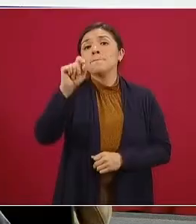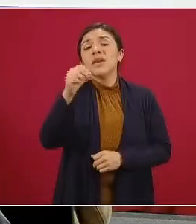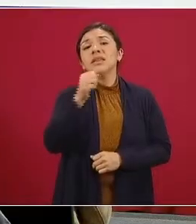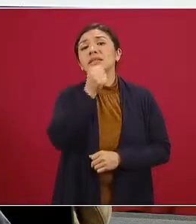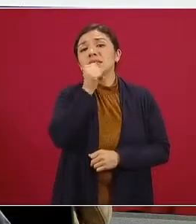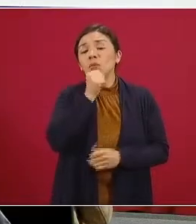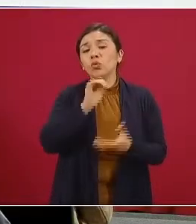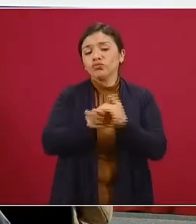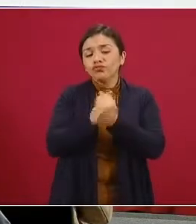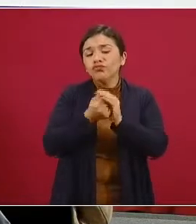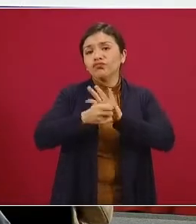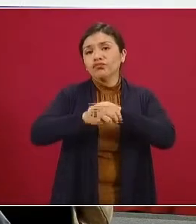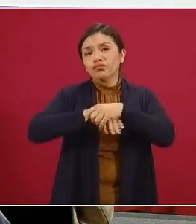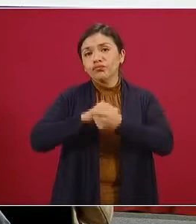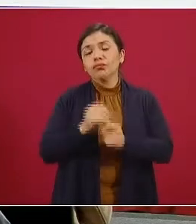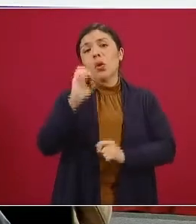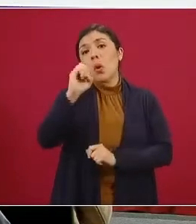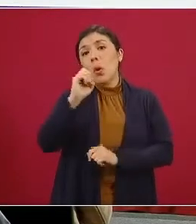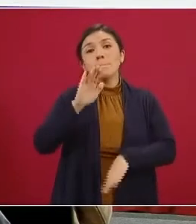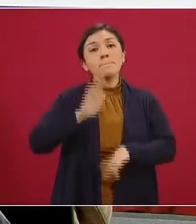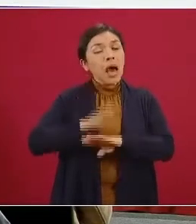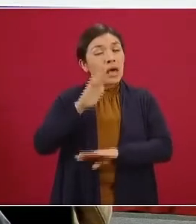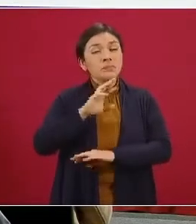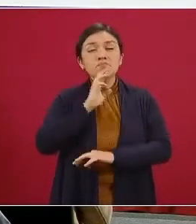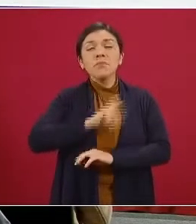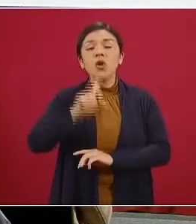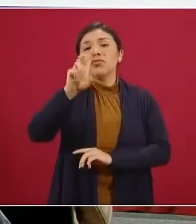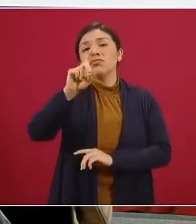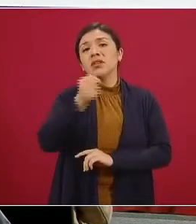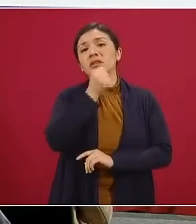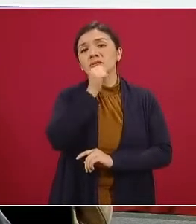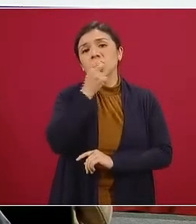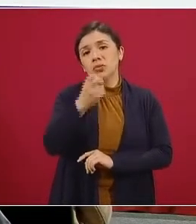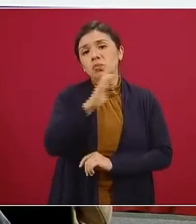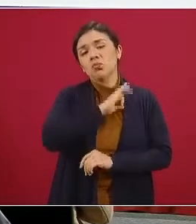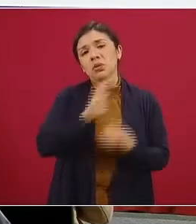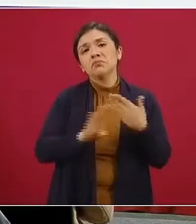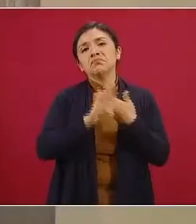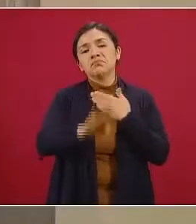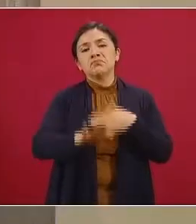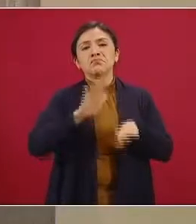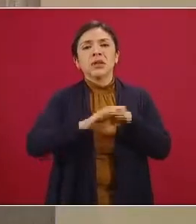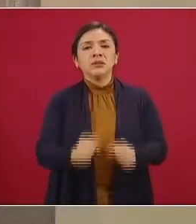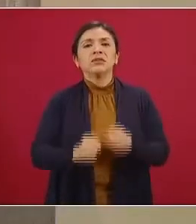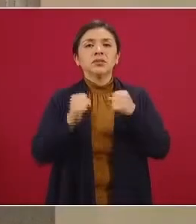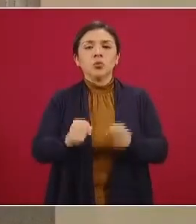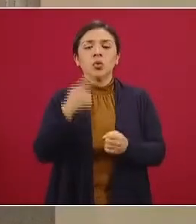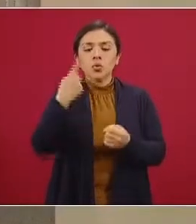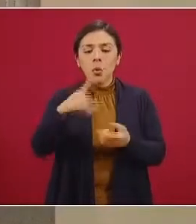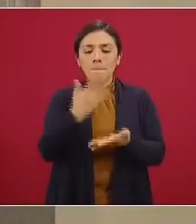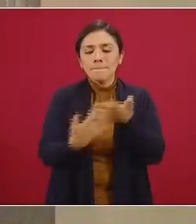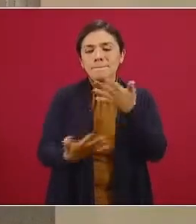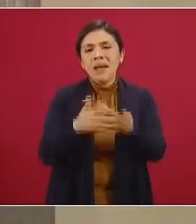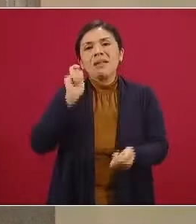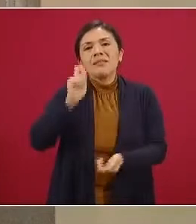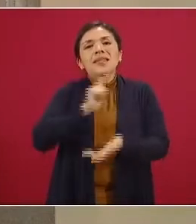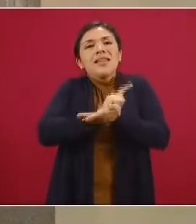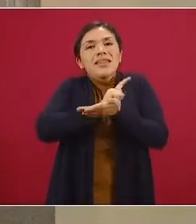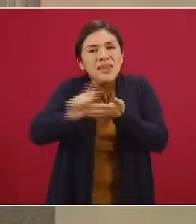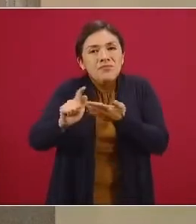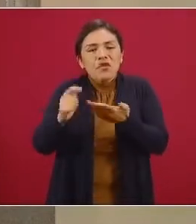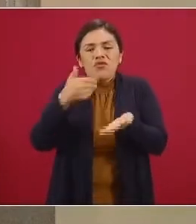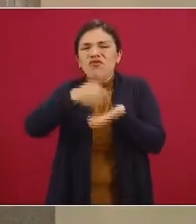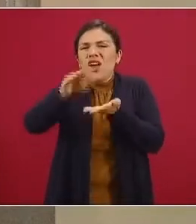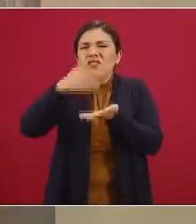segundos, idealmente 30 segundos, y con eso entonces podemos asegurar habernos liberado de virus, bacterias